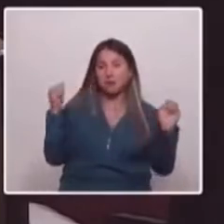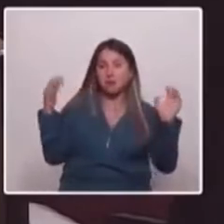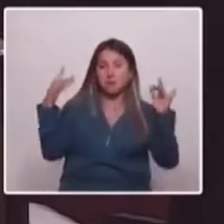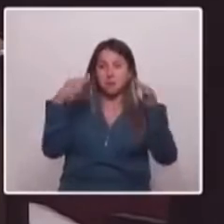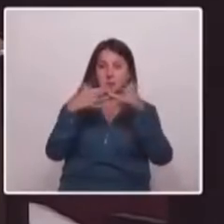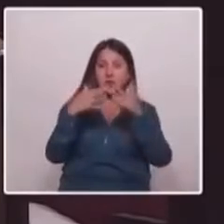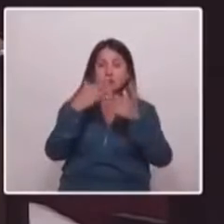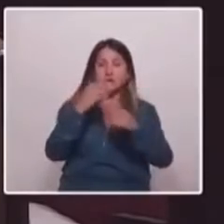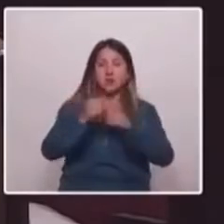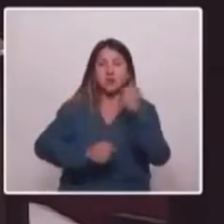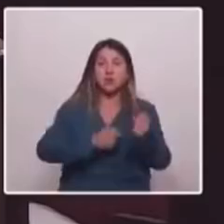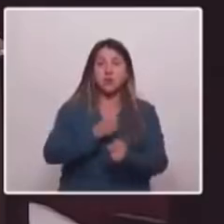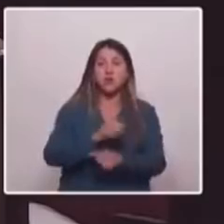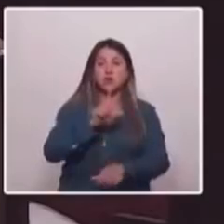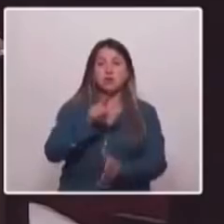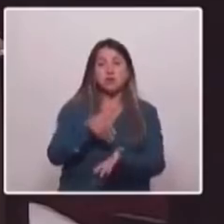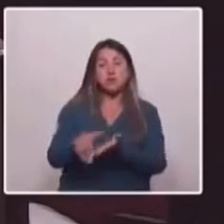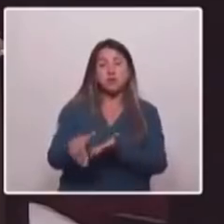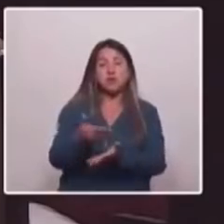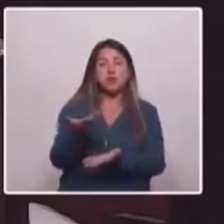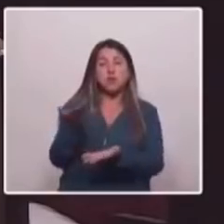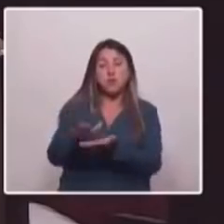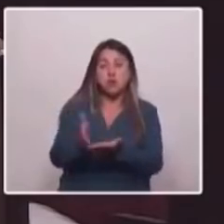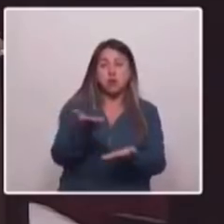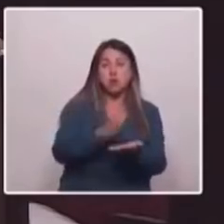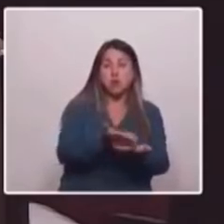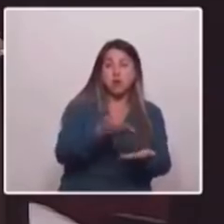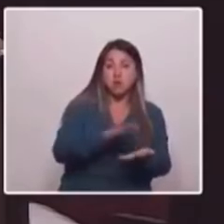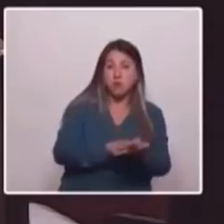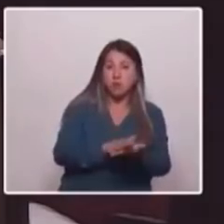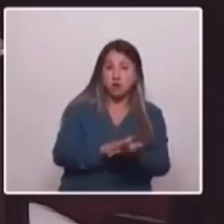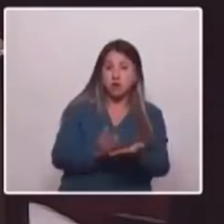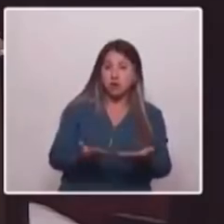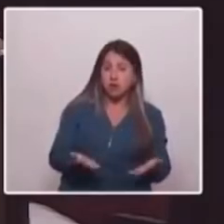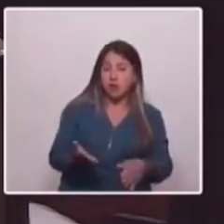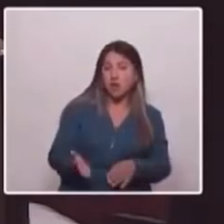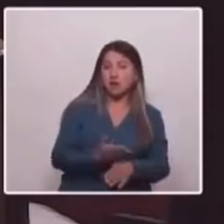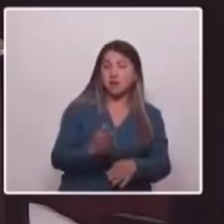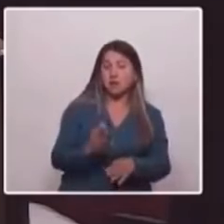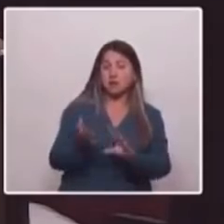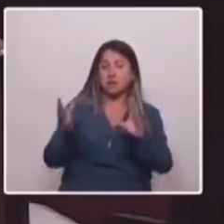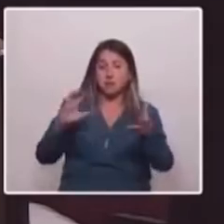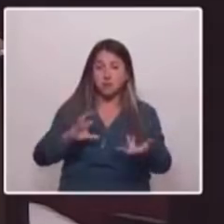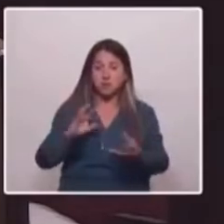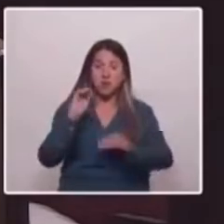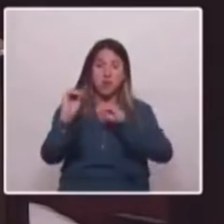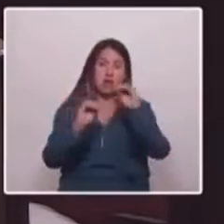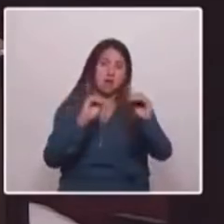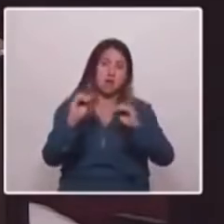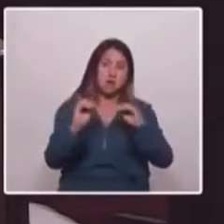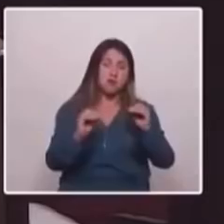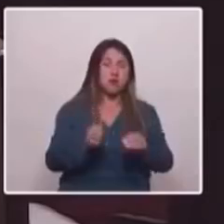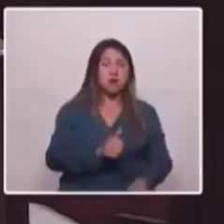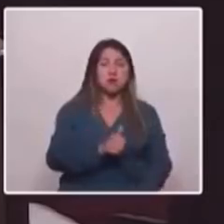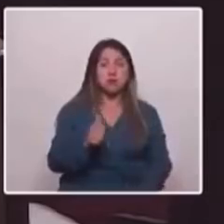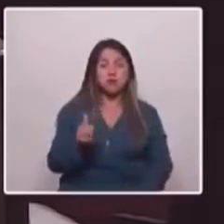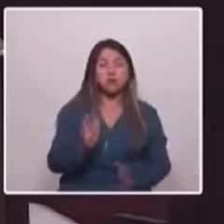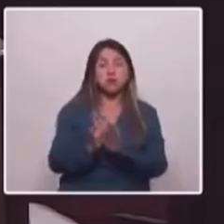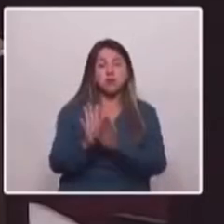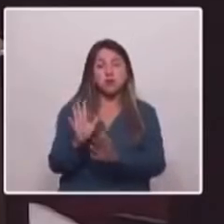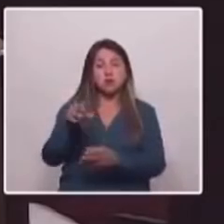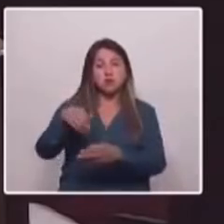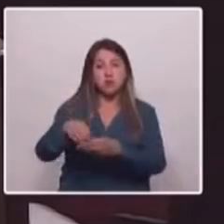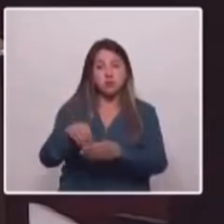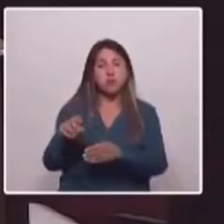ayer empezó a correr esta licencia médica y esto enfrió un poco los ánimos. De hecho, se pudo ver hoy día. Ayer estaban